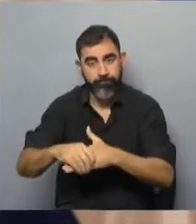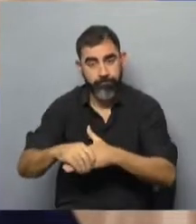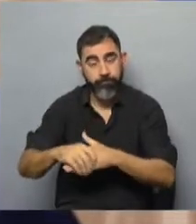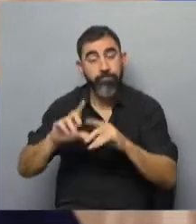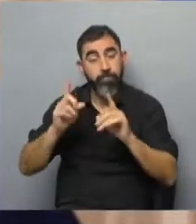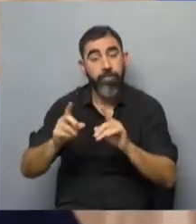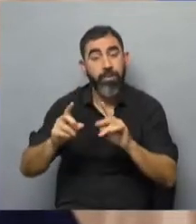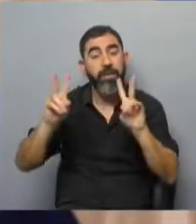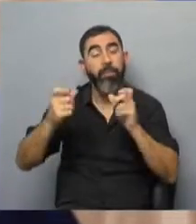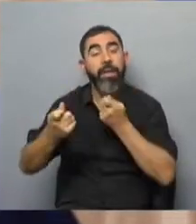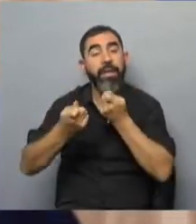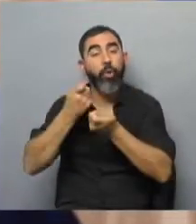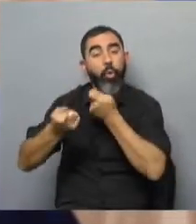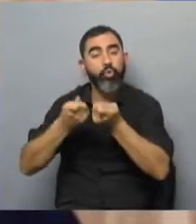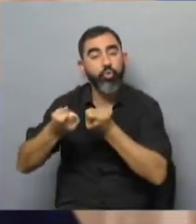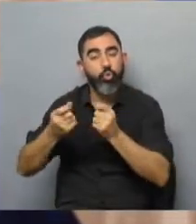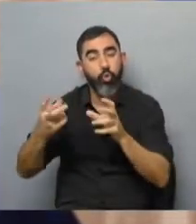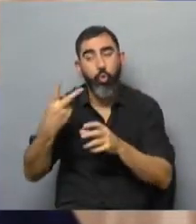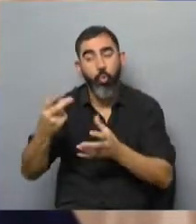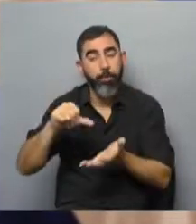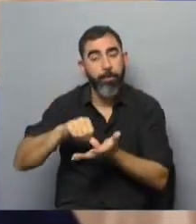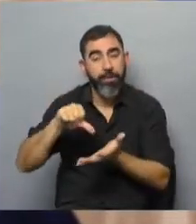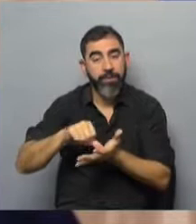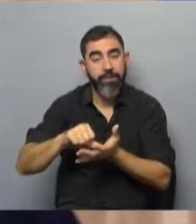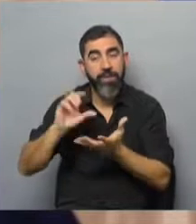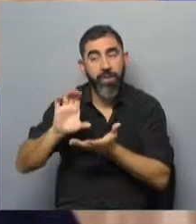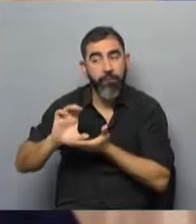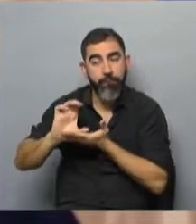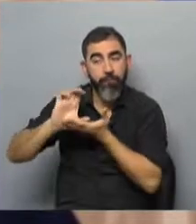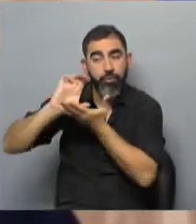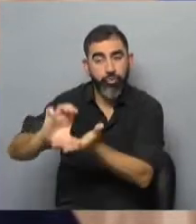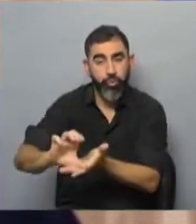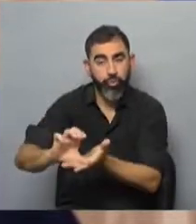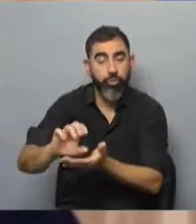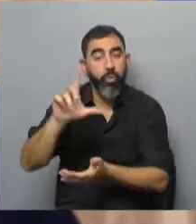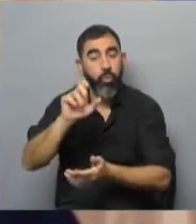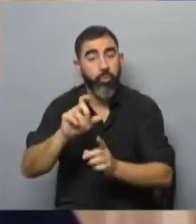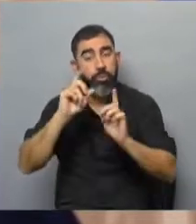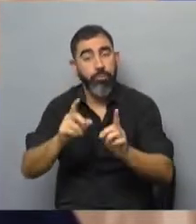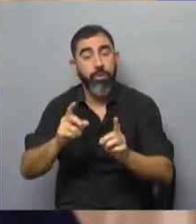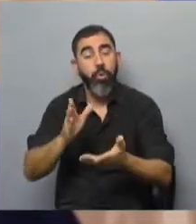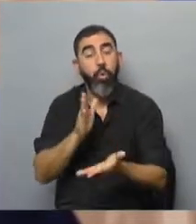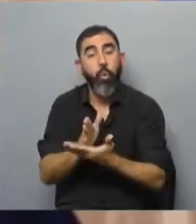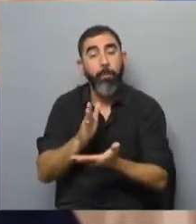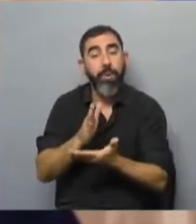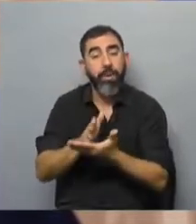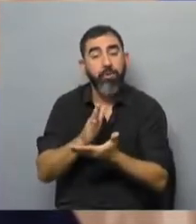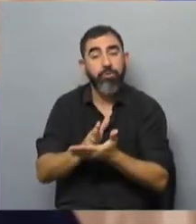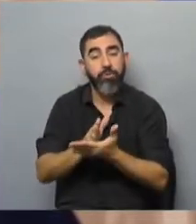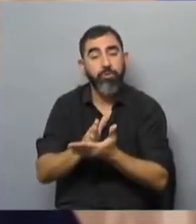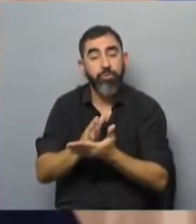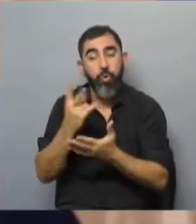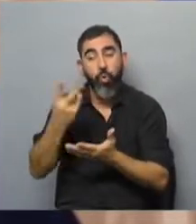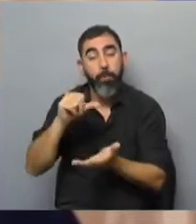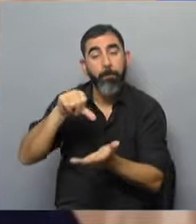los lazos comerciales, los lazos de inversión y, por supuesto, también la cooperación